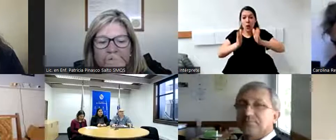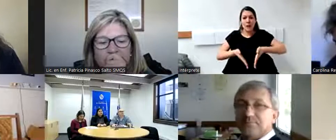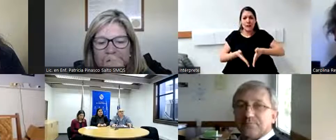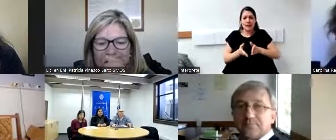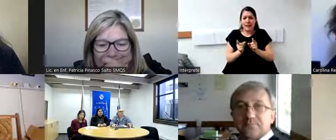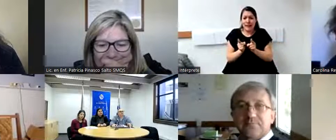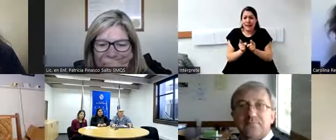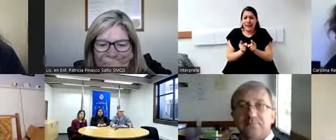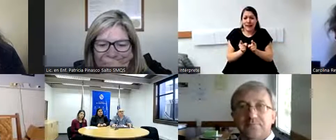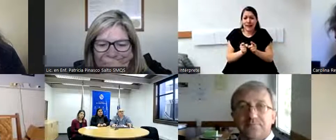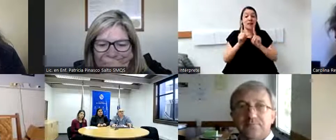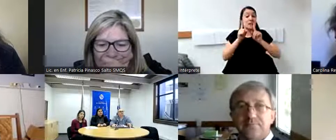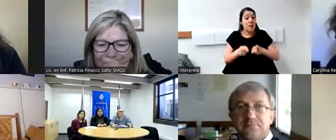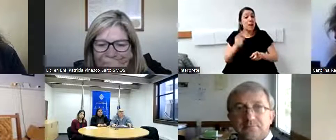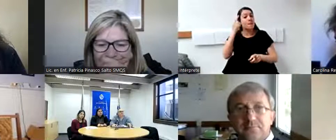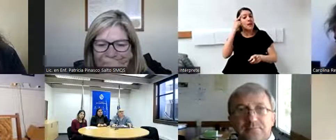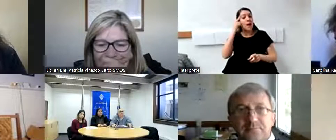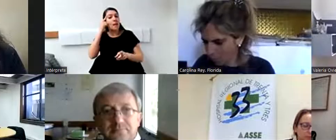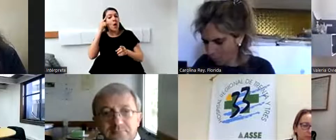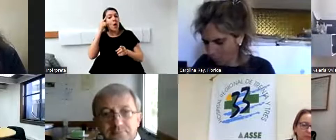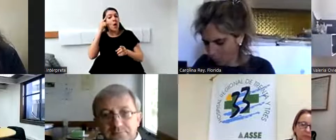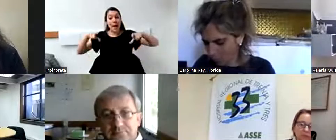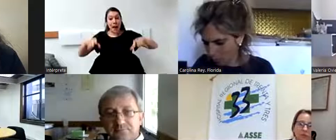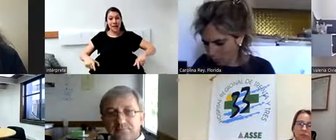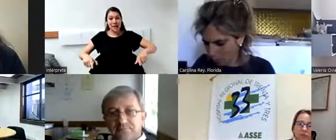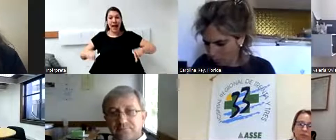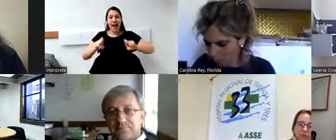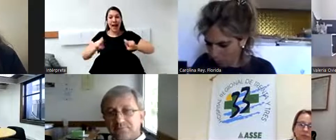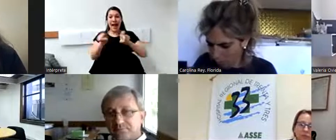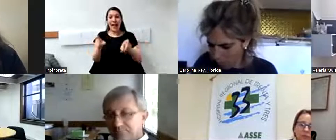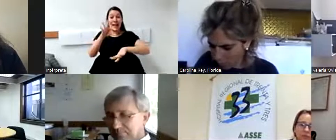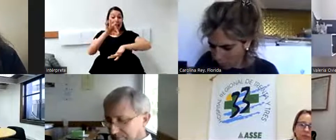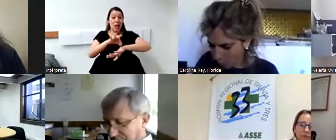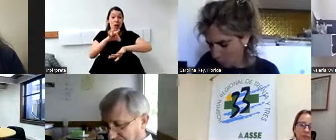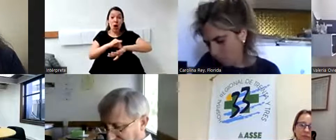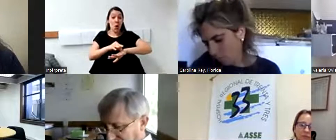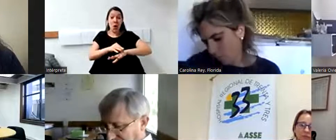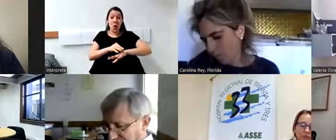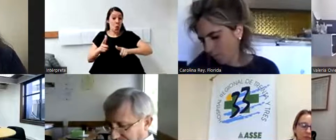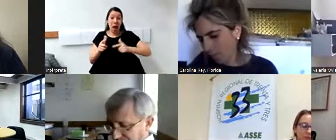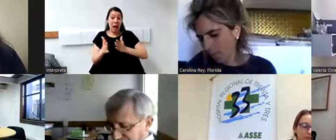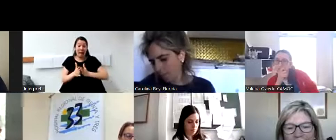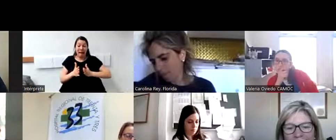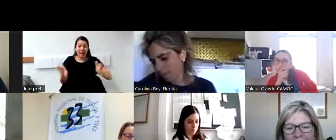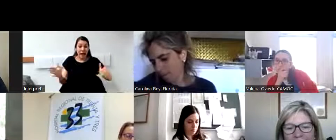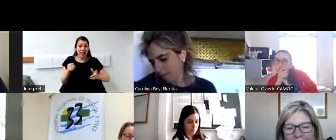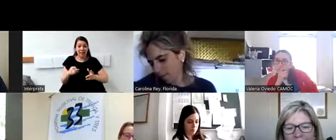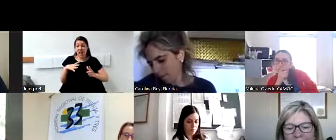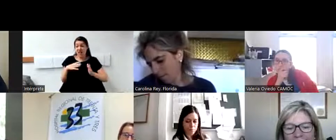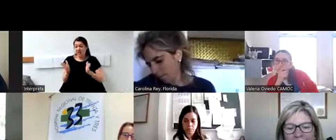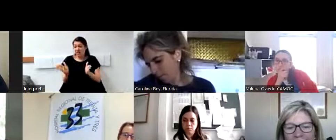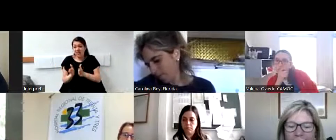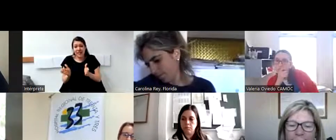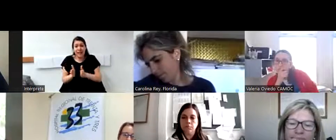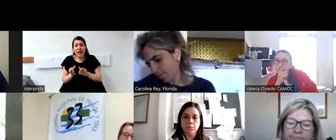angosto, también pensamos en la camilla de ginecología y no tenemos una camilla angosta, chiquita, que no tiene posibilidades